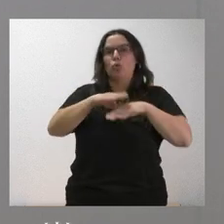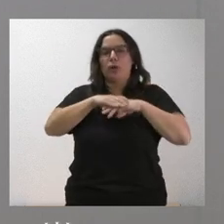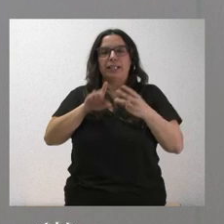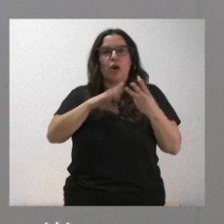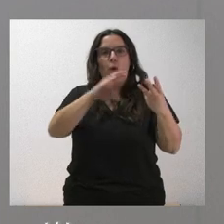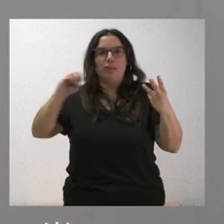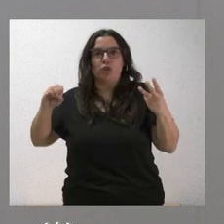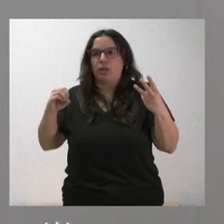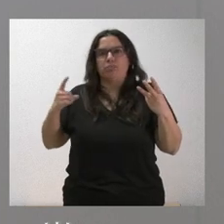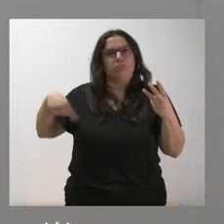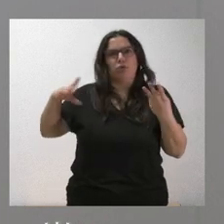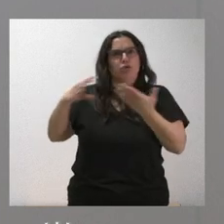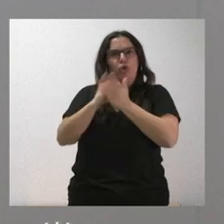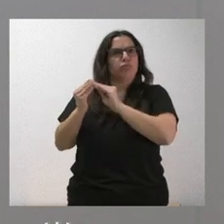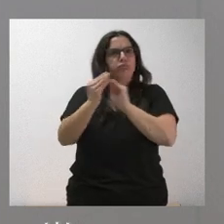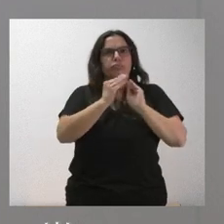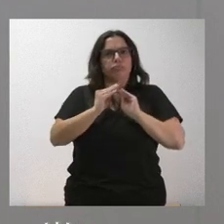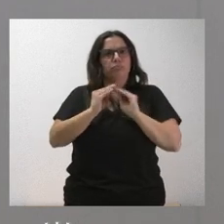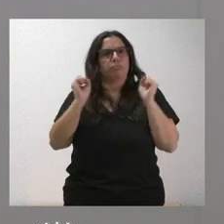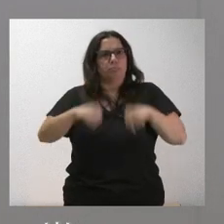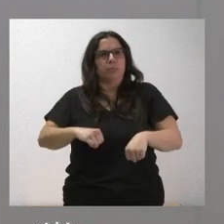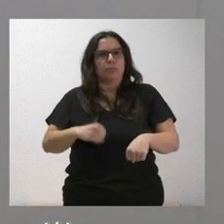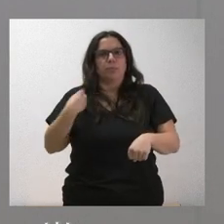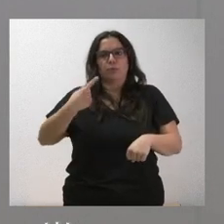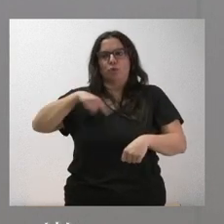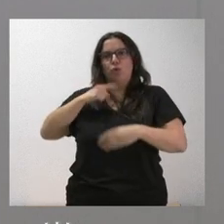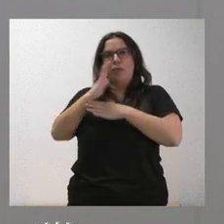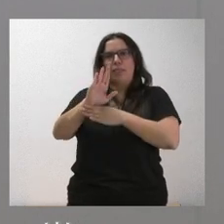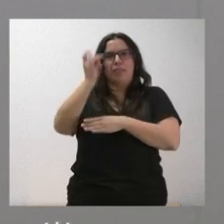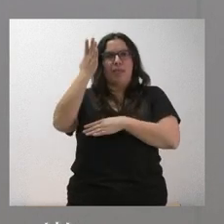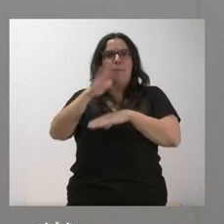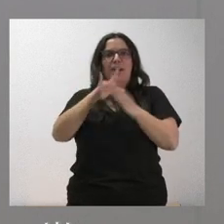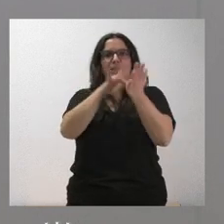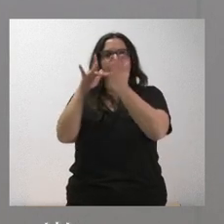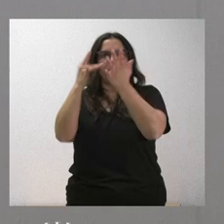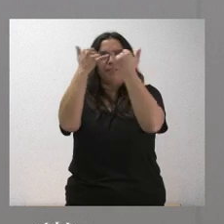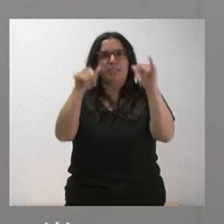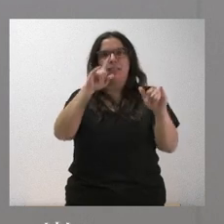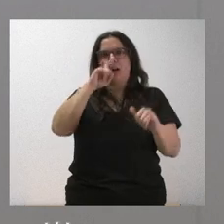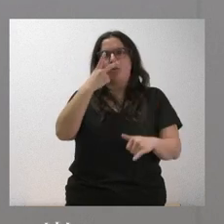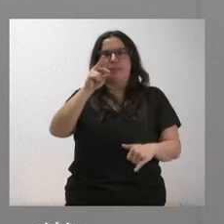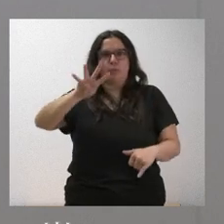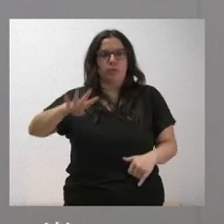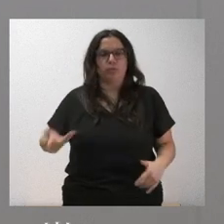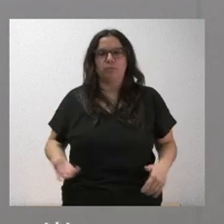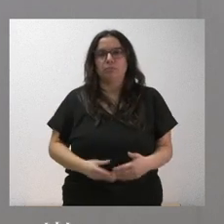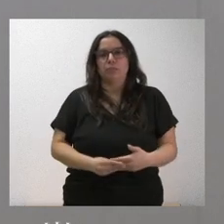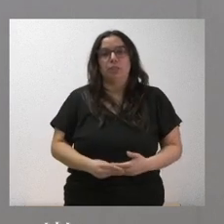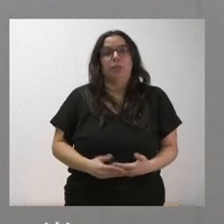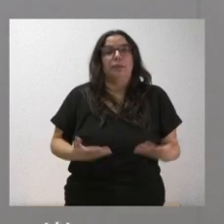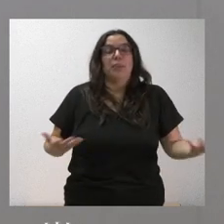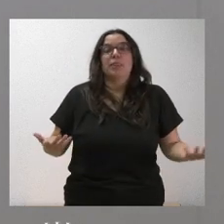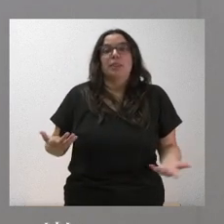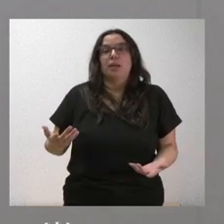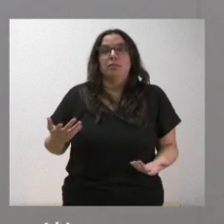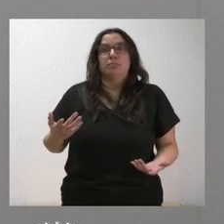pues han estado conformes en su integridad con el planteamiento de la junta de Castilla de León para el calendario del año 2024 como les digo y